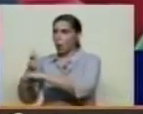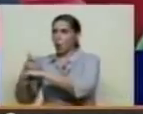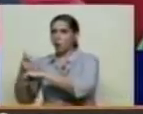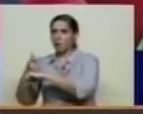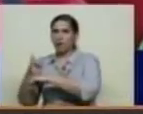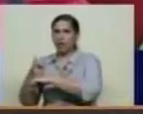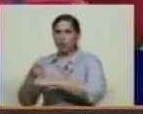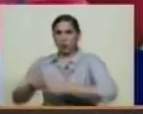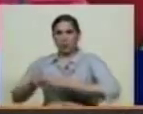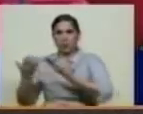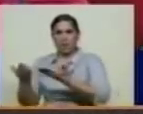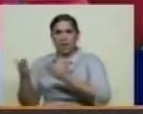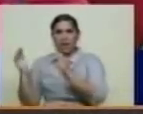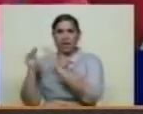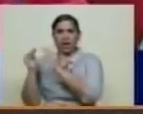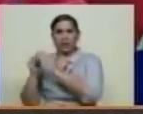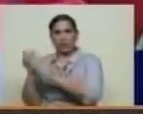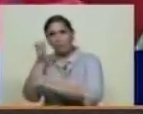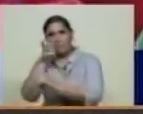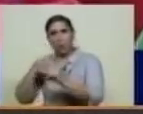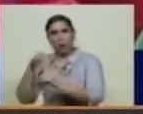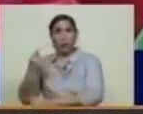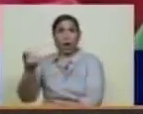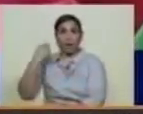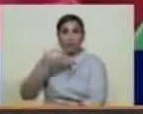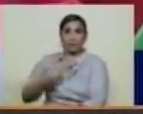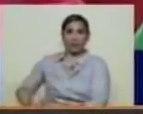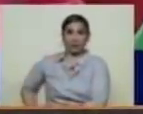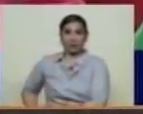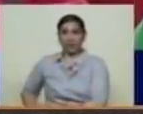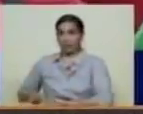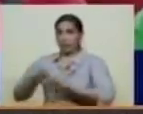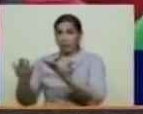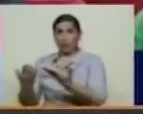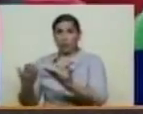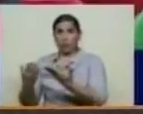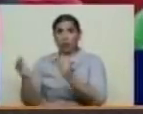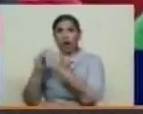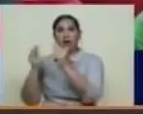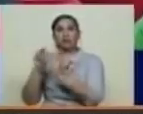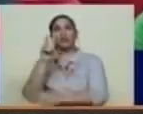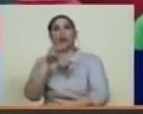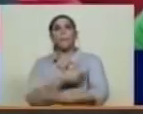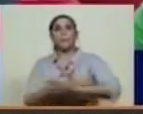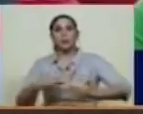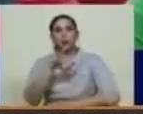viviendas al pueblo. Ayer el presidente entregó la vivienda a 2.200.000.